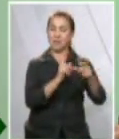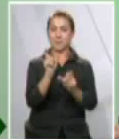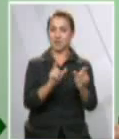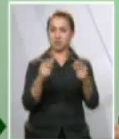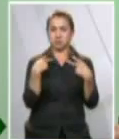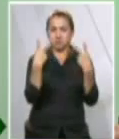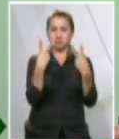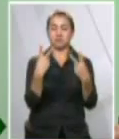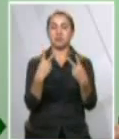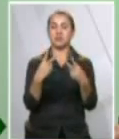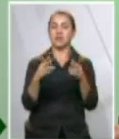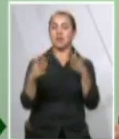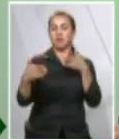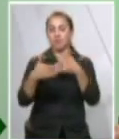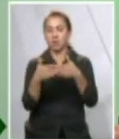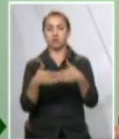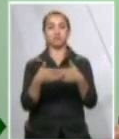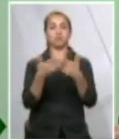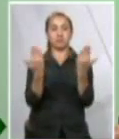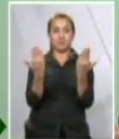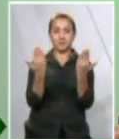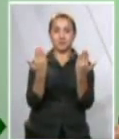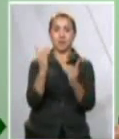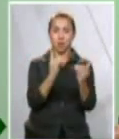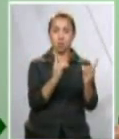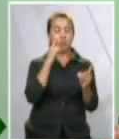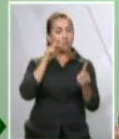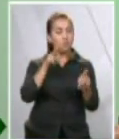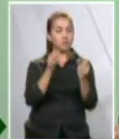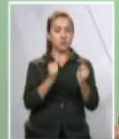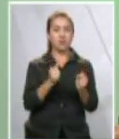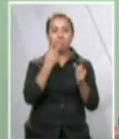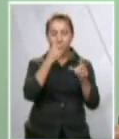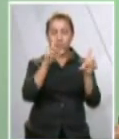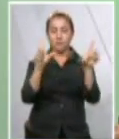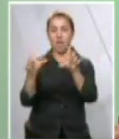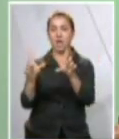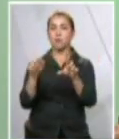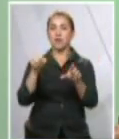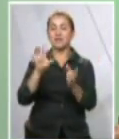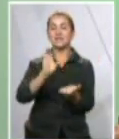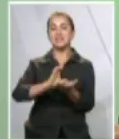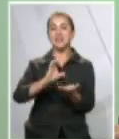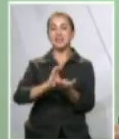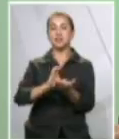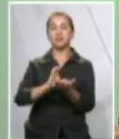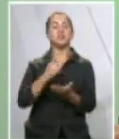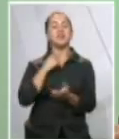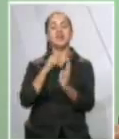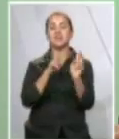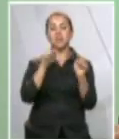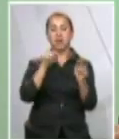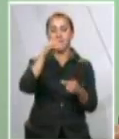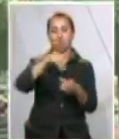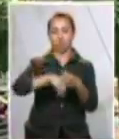atreve, que corre la barrera de lo que para muchos parece posible. Veamos entonces este centro y qué están haciendo